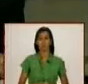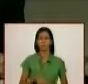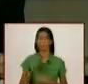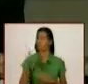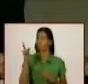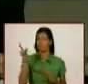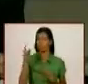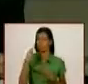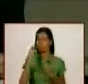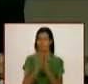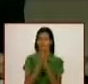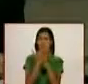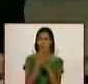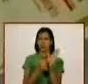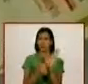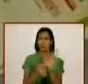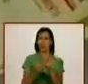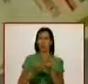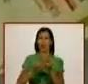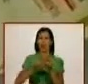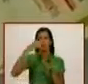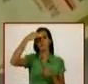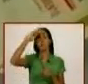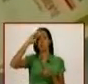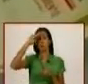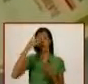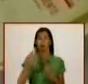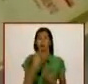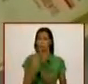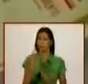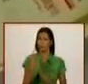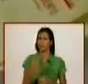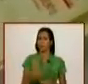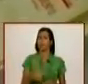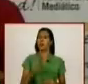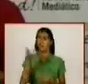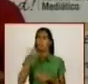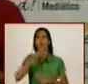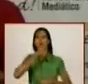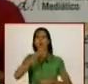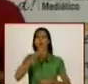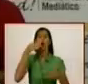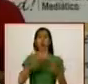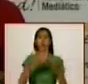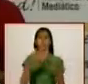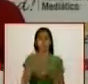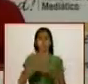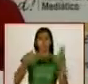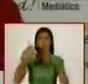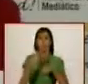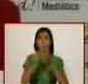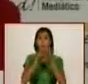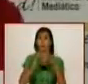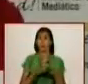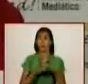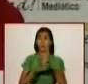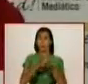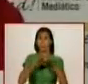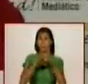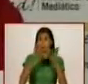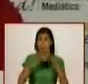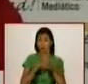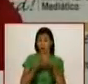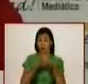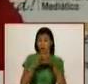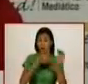Esto es igual que Cuba. Ante esta arremetida comunicacional, el Ministerio del Poder Popular para la Comunicación e Información